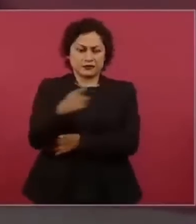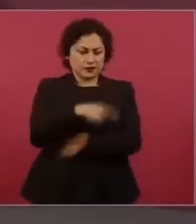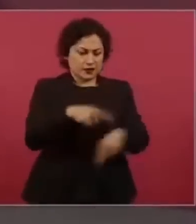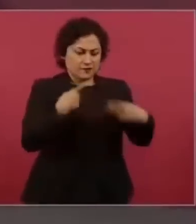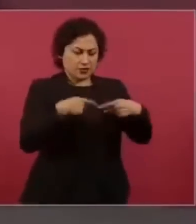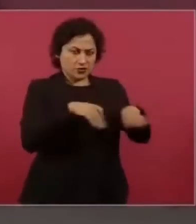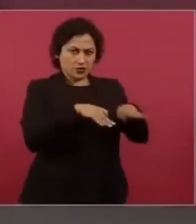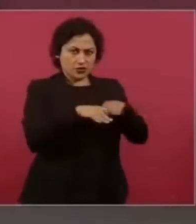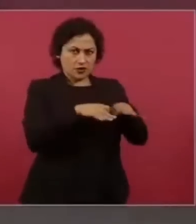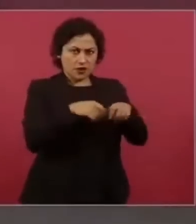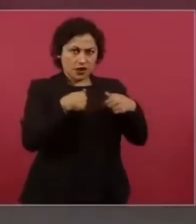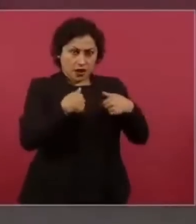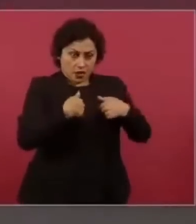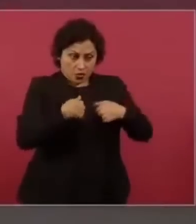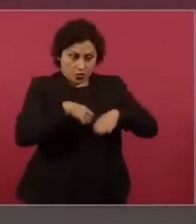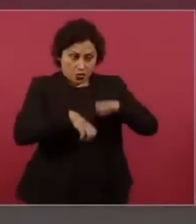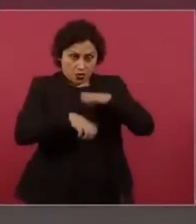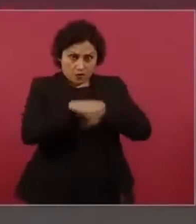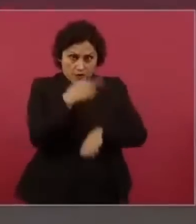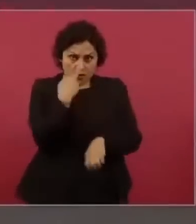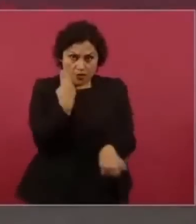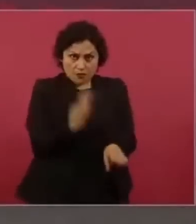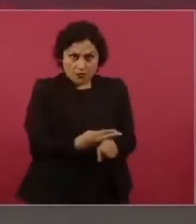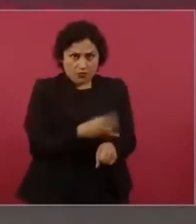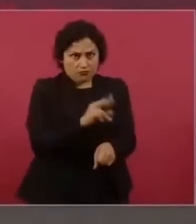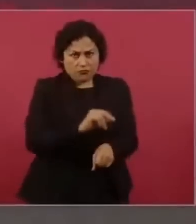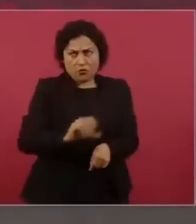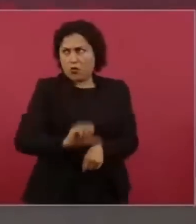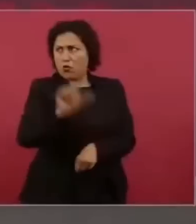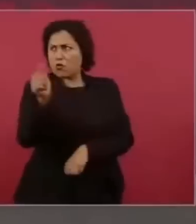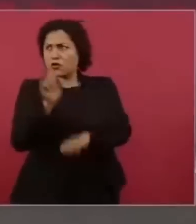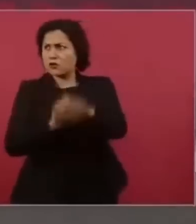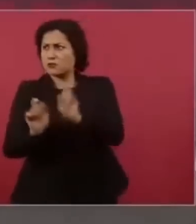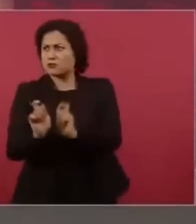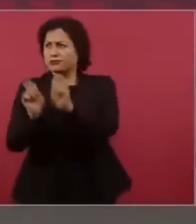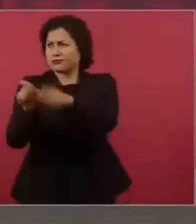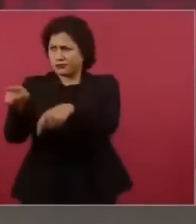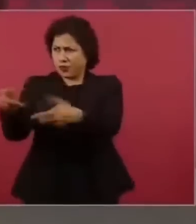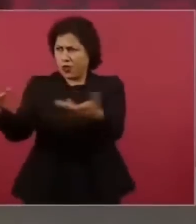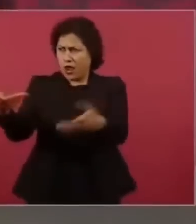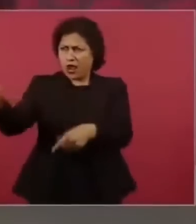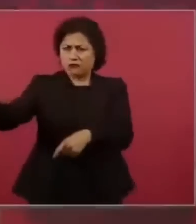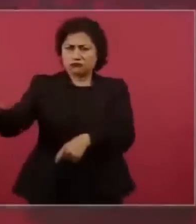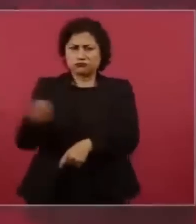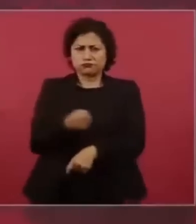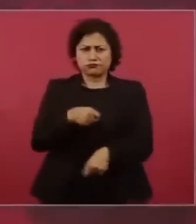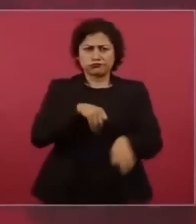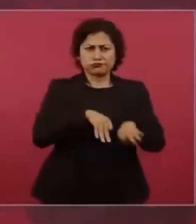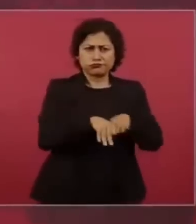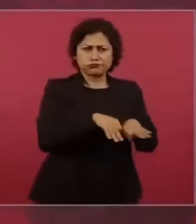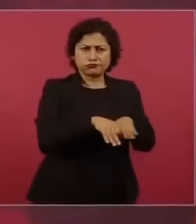todo eso fue creado, aprobado en el Congreso. Entonces, para eso querían el Estado.